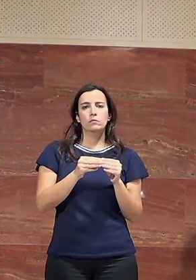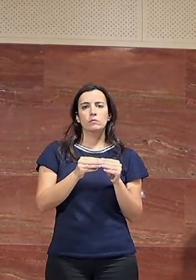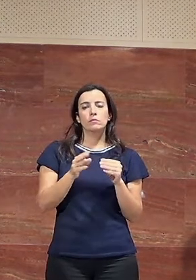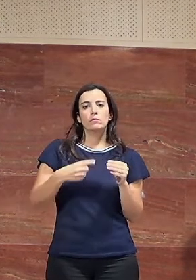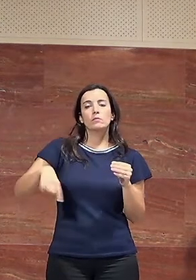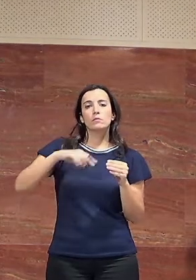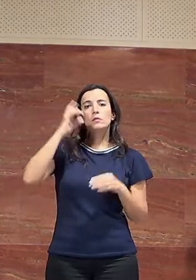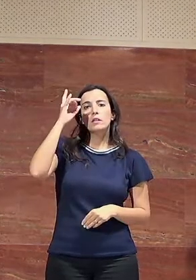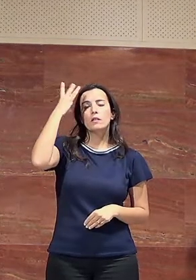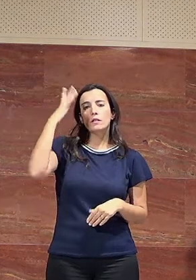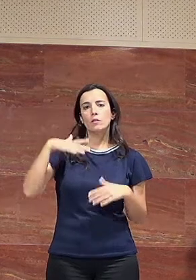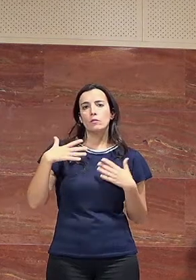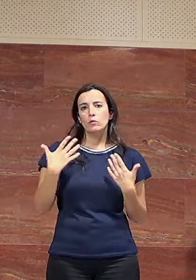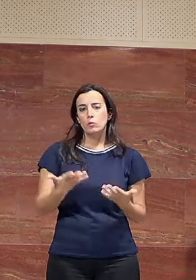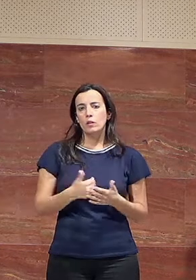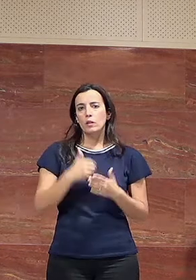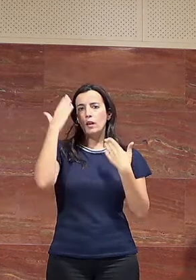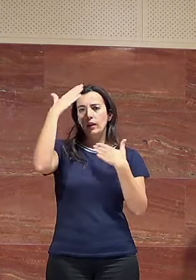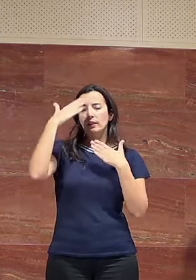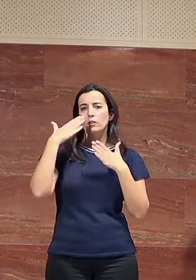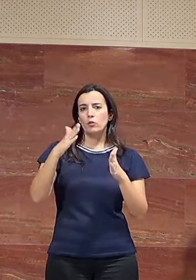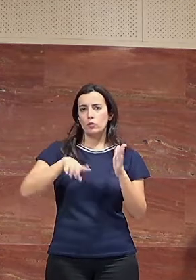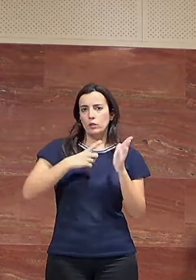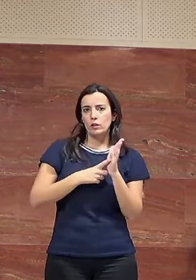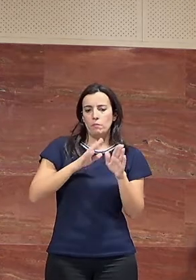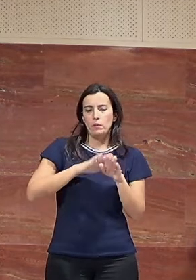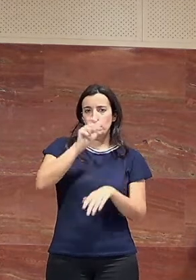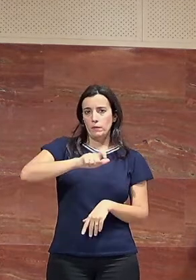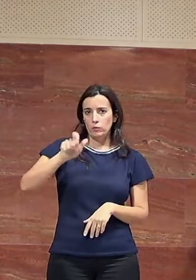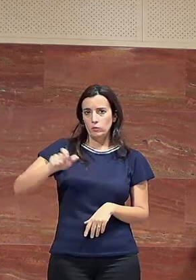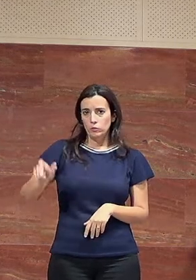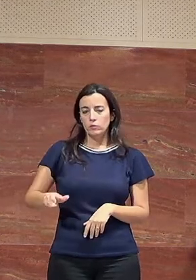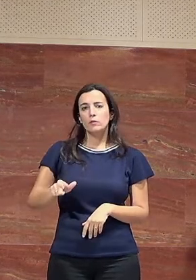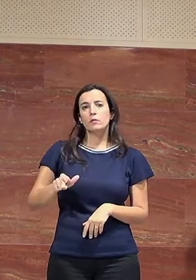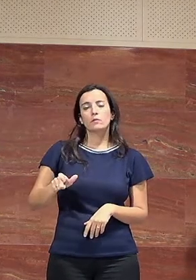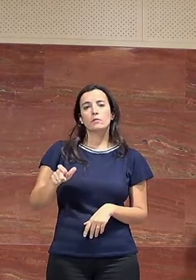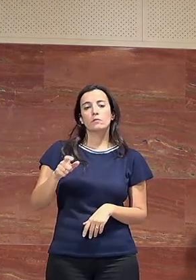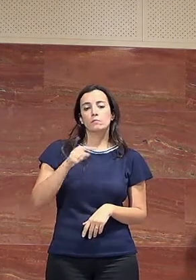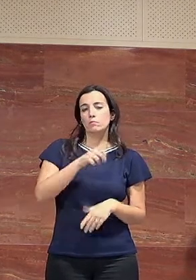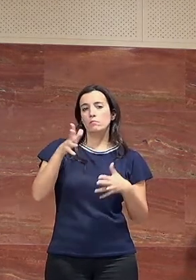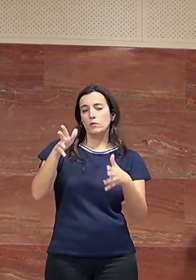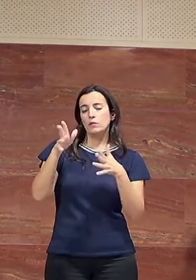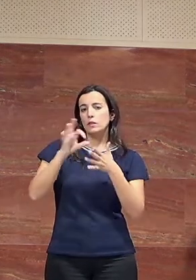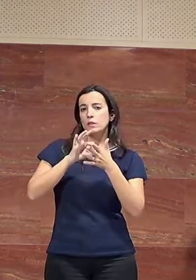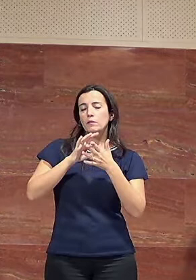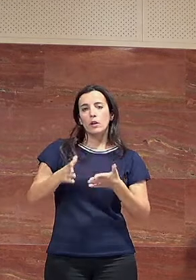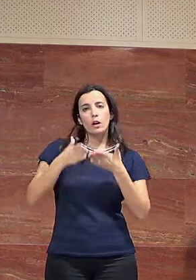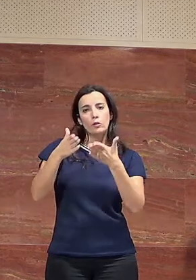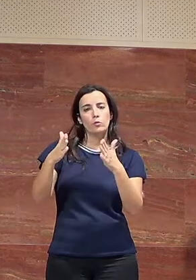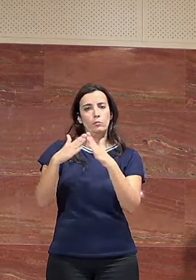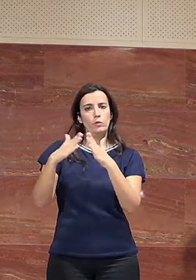Introducimos la idea esta del gestor de atención integral y centrado en la persona, ¿no? Que es quien aconseja en los servicios de ayuda a domicilio a